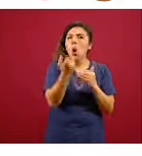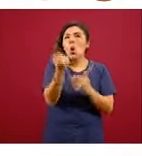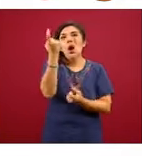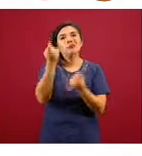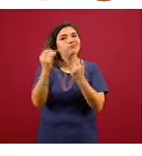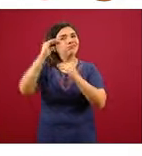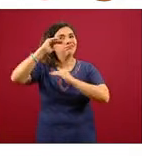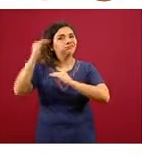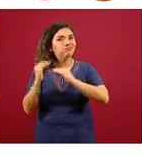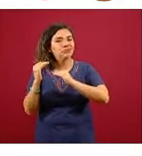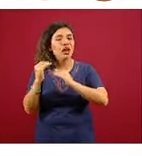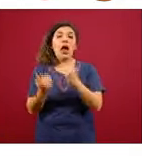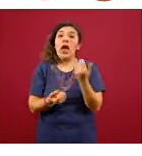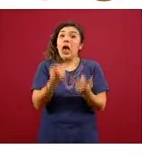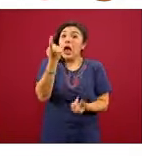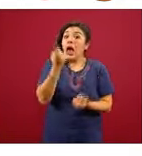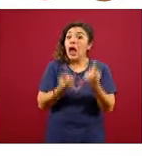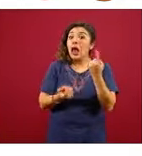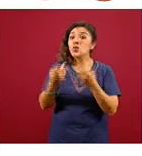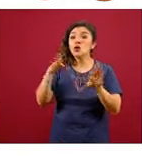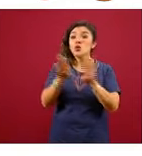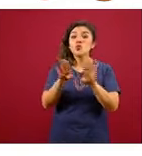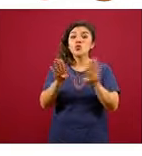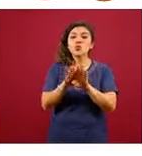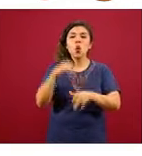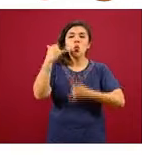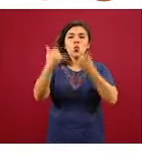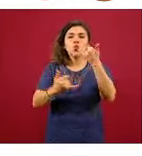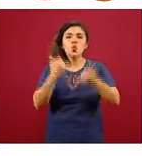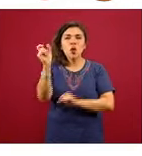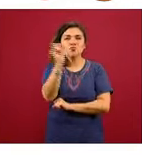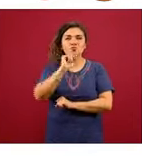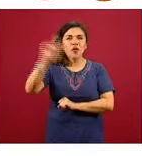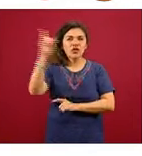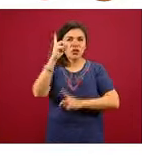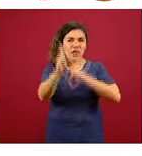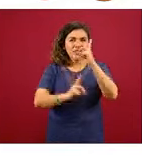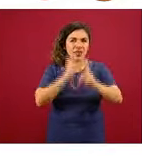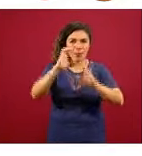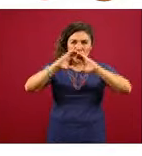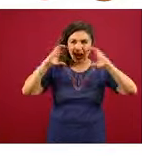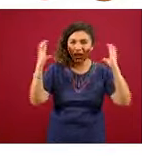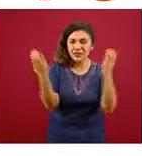porcentaje de aforo, y algunas, como por ejemplo los juegos profesionales en estadios,